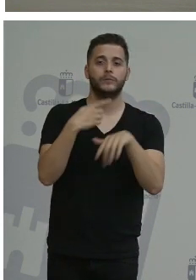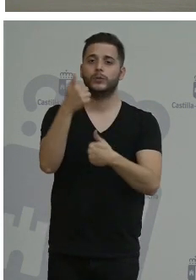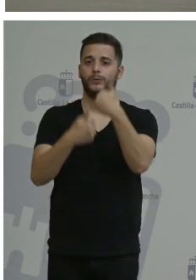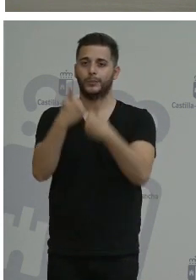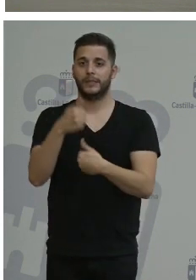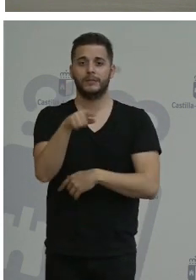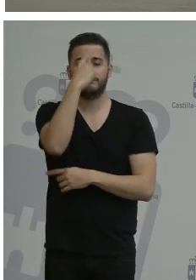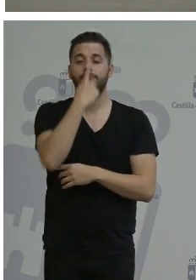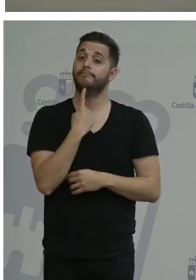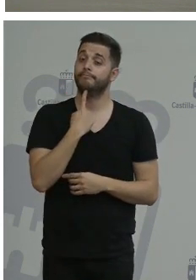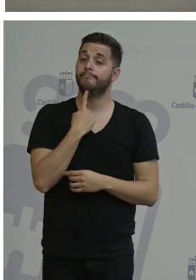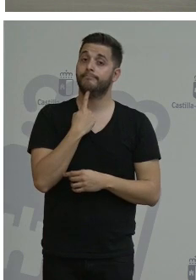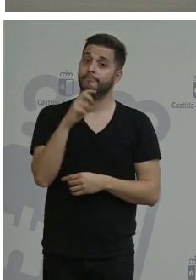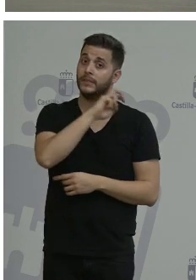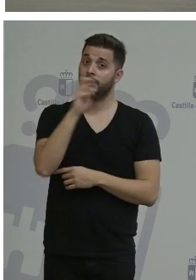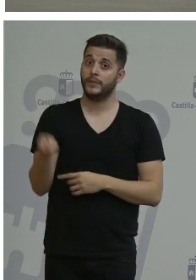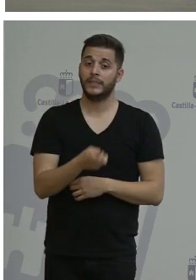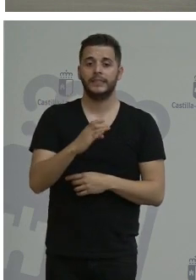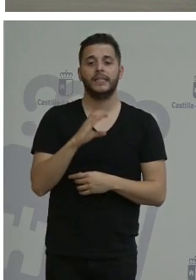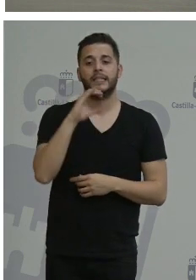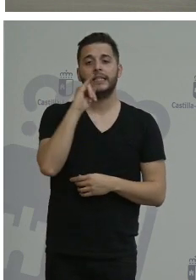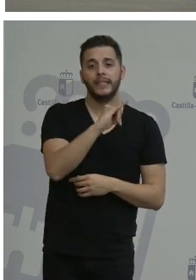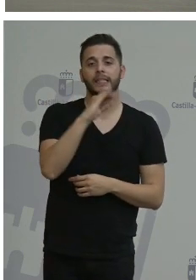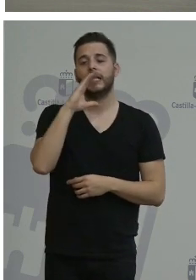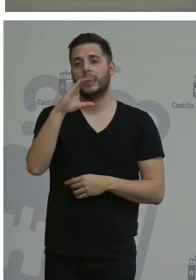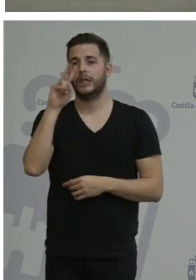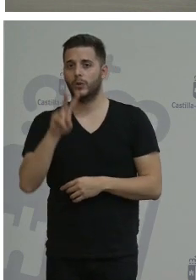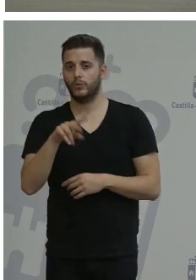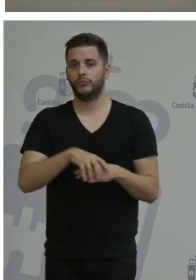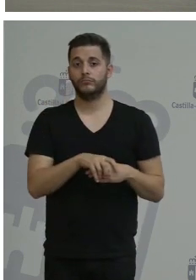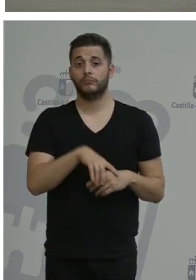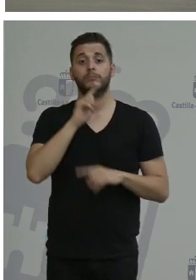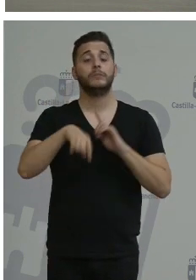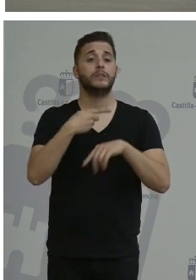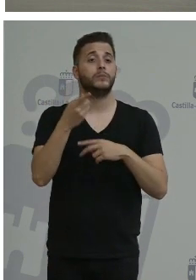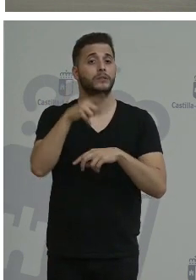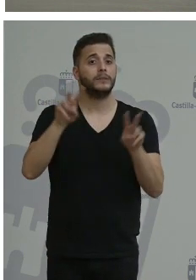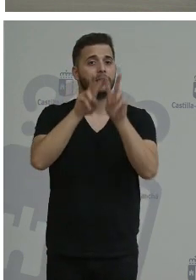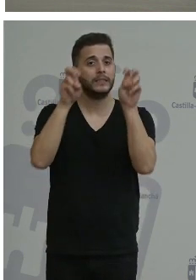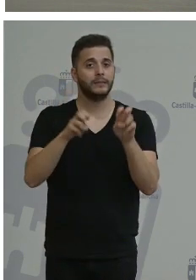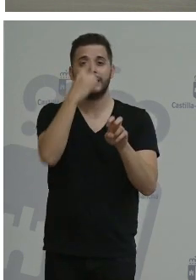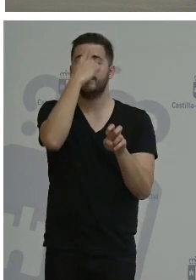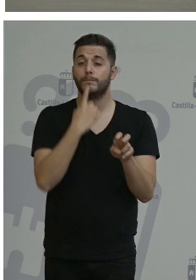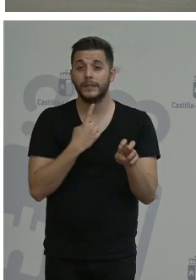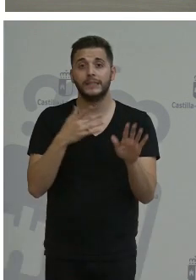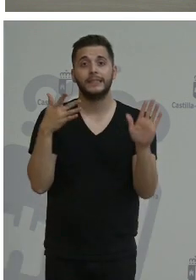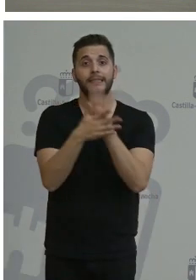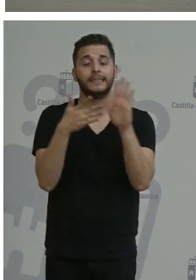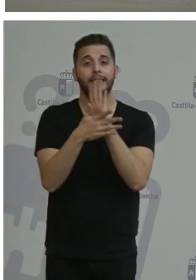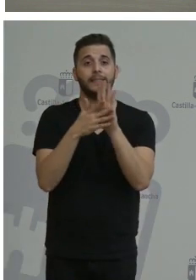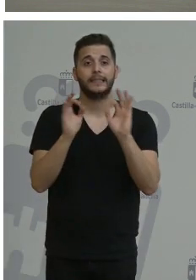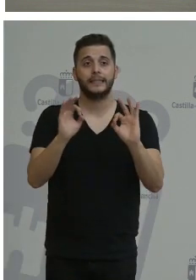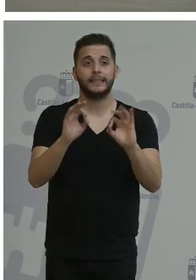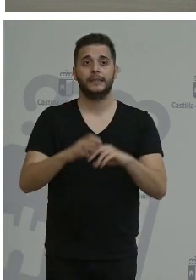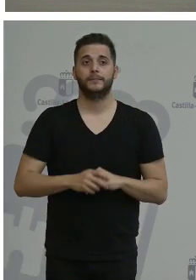perfiles de y C2. Y luego, del tema de la descripción del puesto de trabajo y tareas.